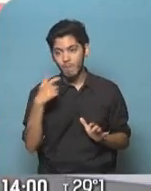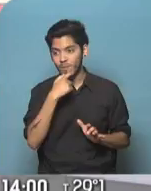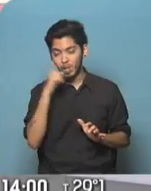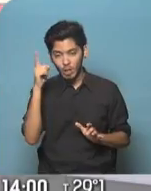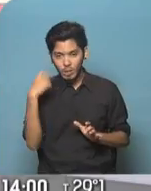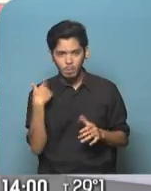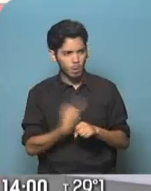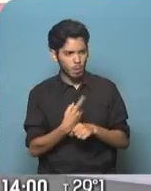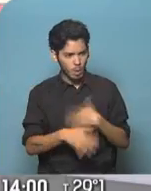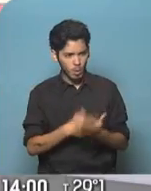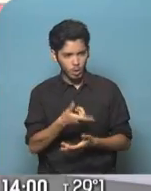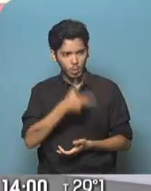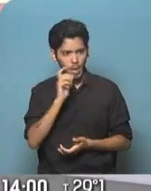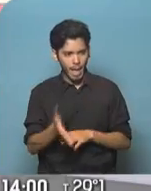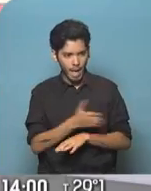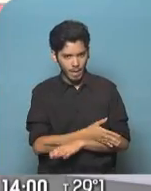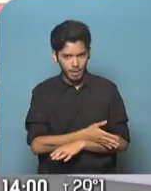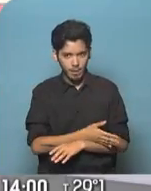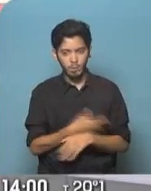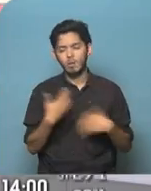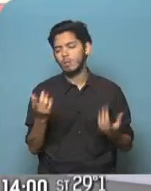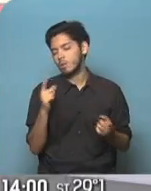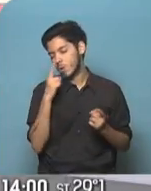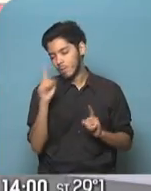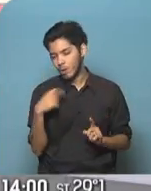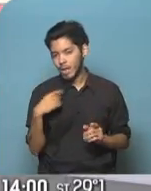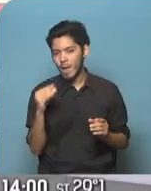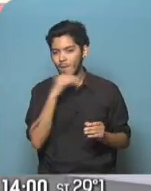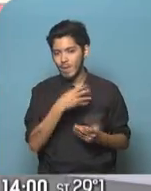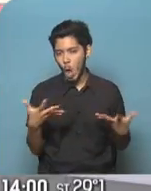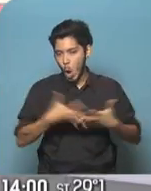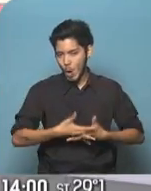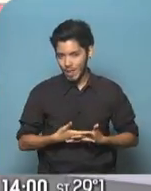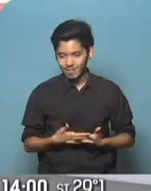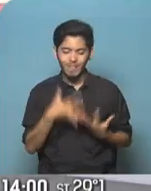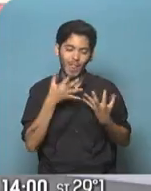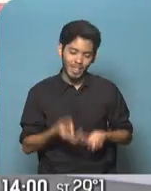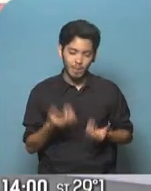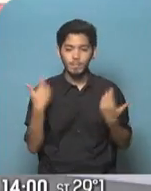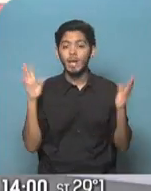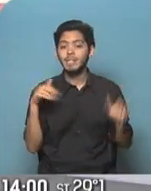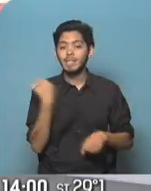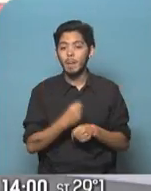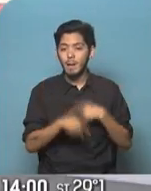pueden tomar antes de jugar me el vino el vino los une es cierto nos vamos hasta mañana muchísimas gracias